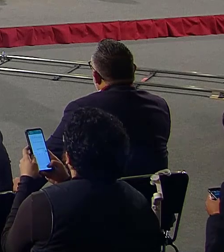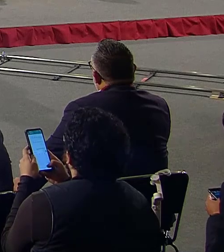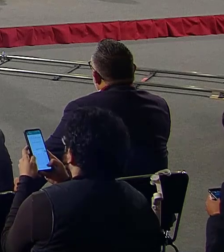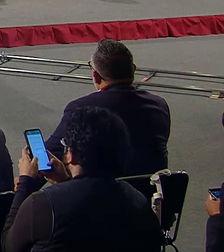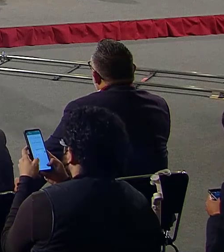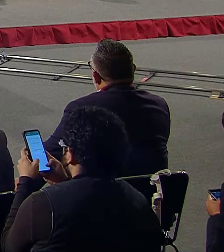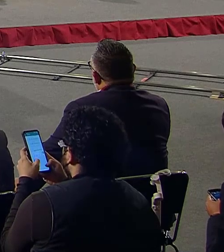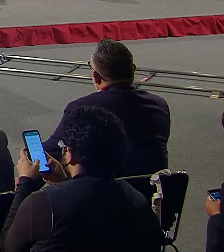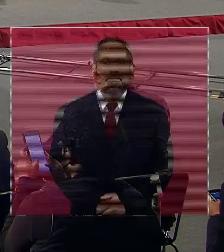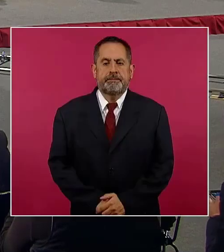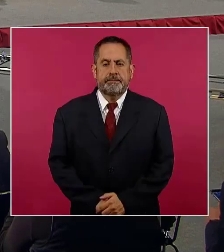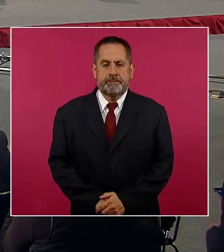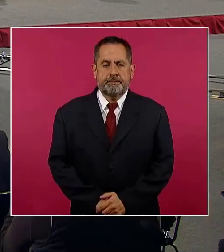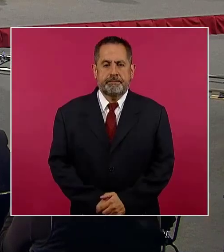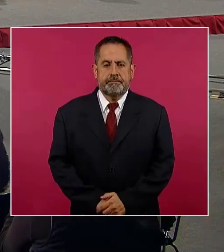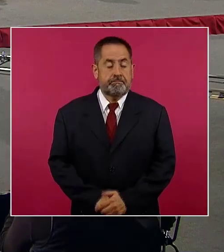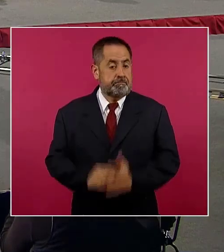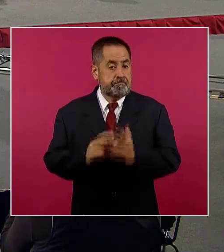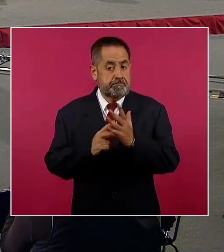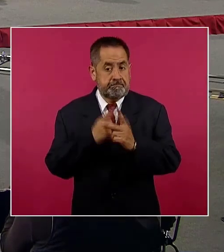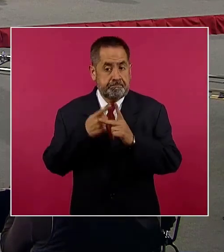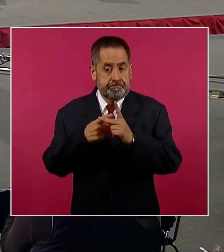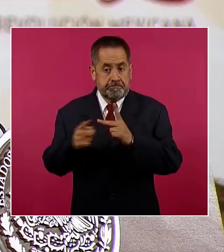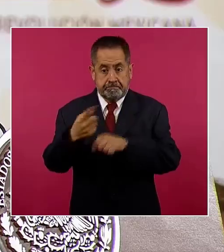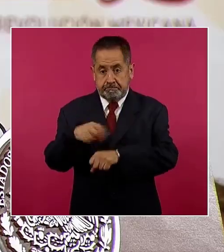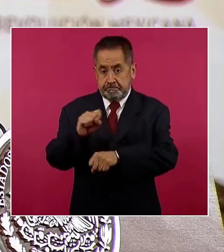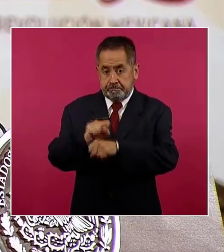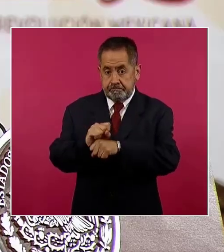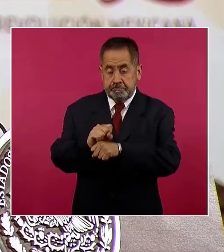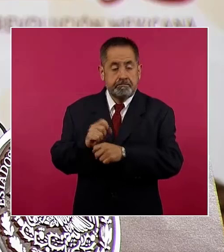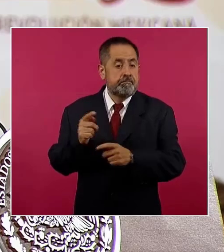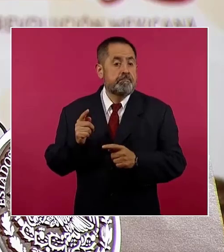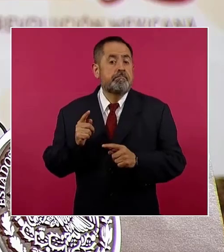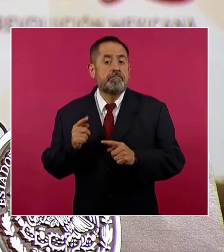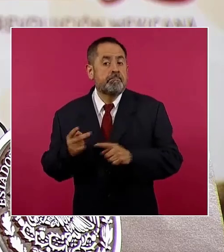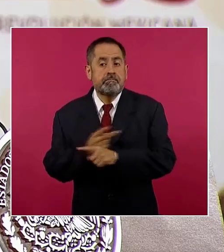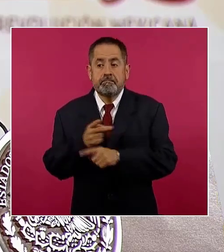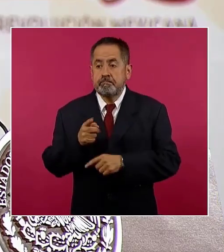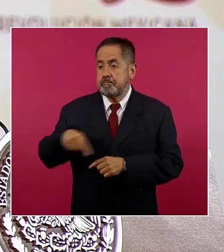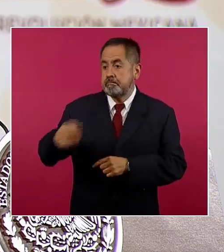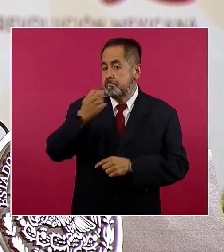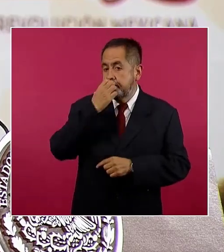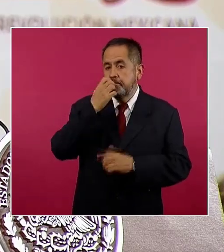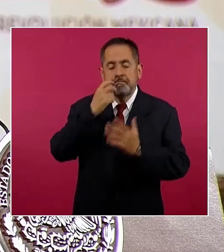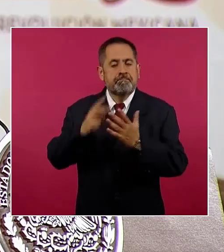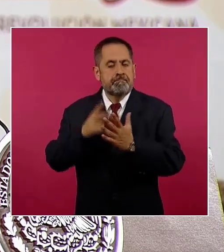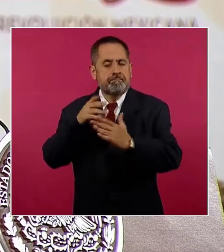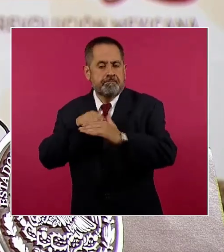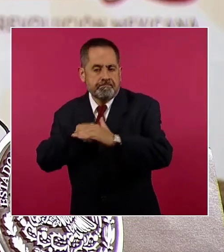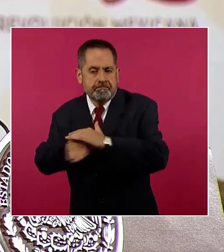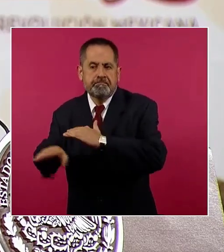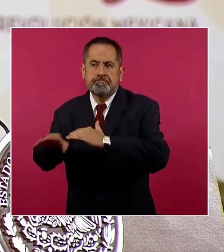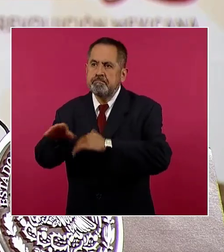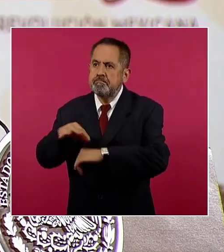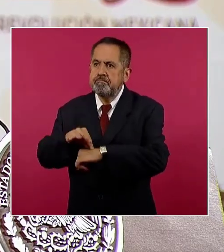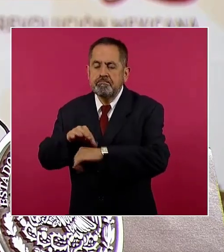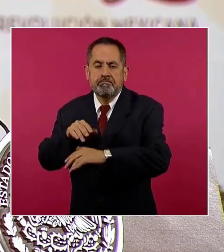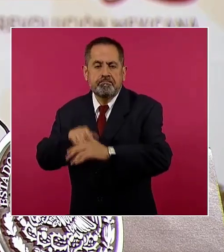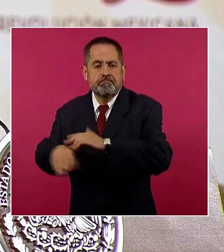reinicio a clases. Felicidades a las mamás, a los papás,